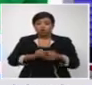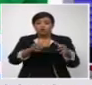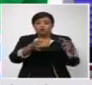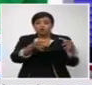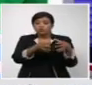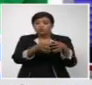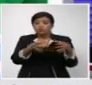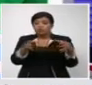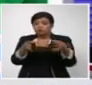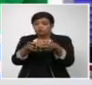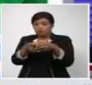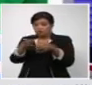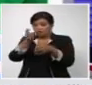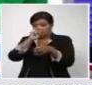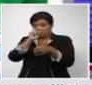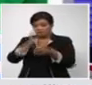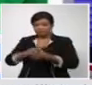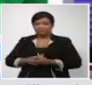edades,